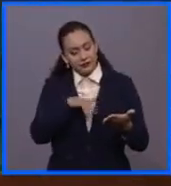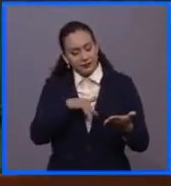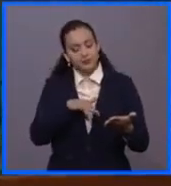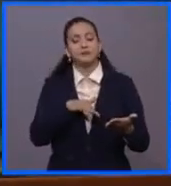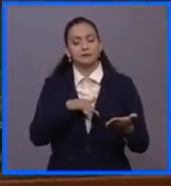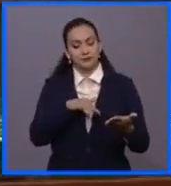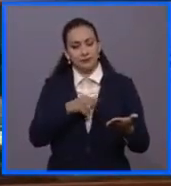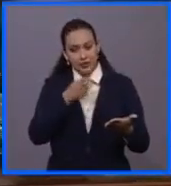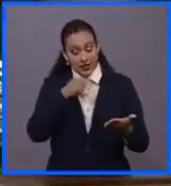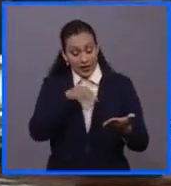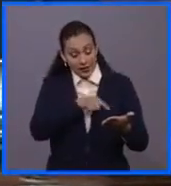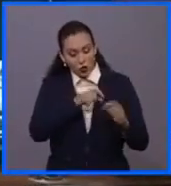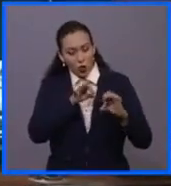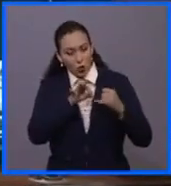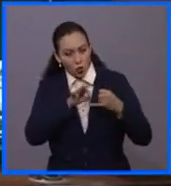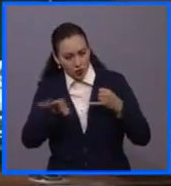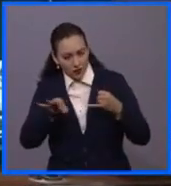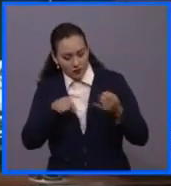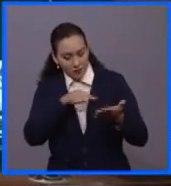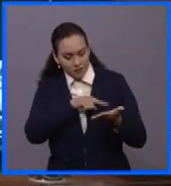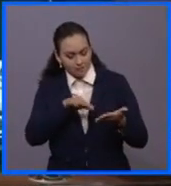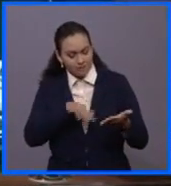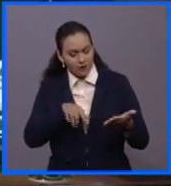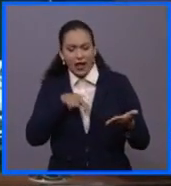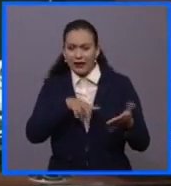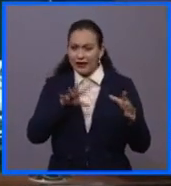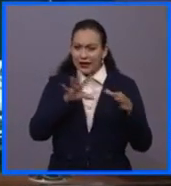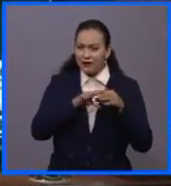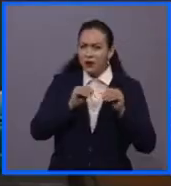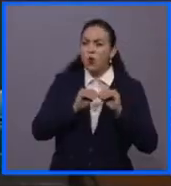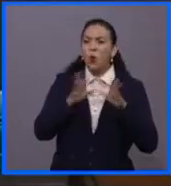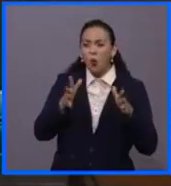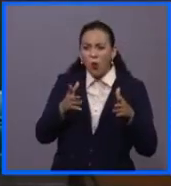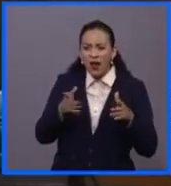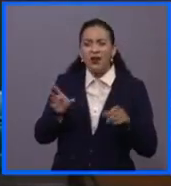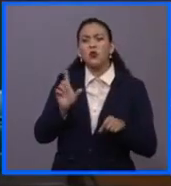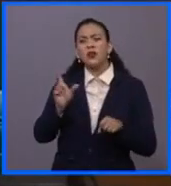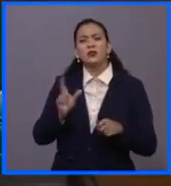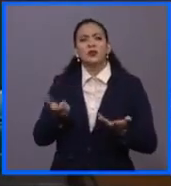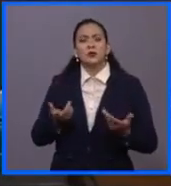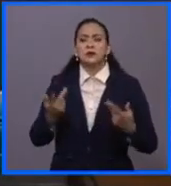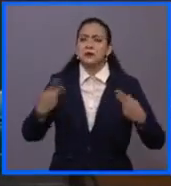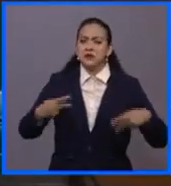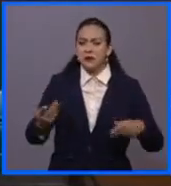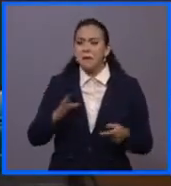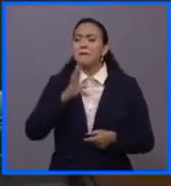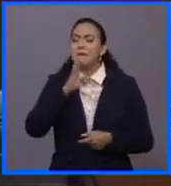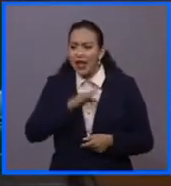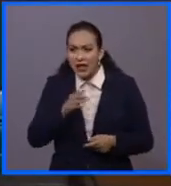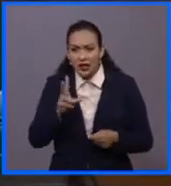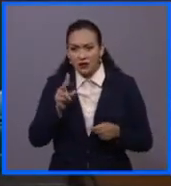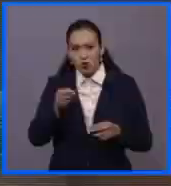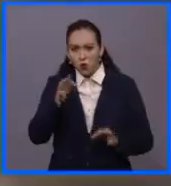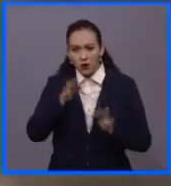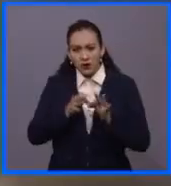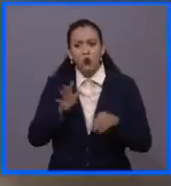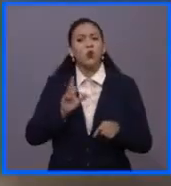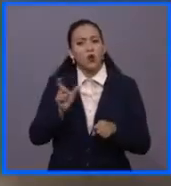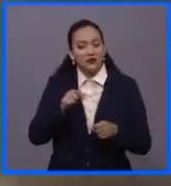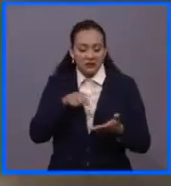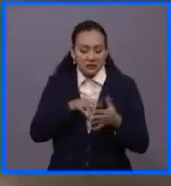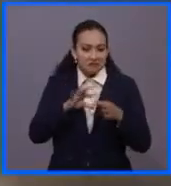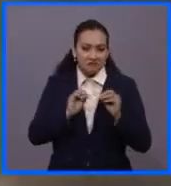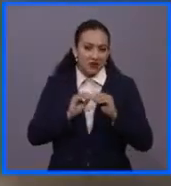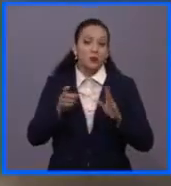porque esta última porción no precisaba cuáles eran esos actos excepcionales. Es pues parte de lo que resolvió el Pleno de